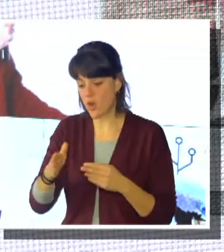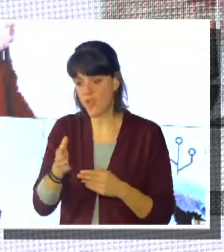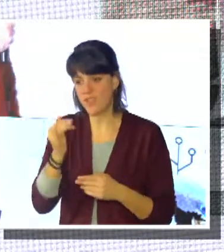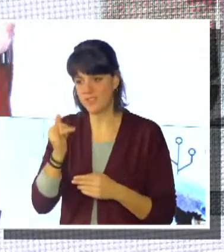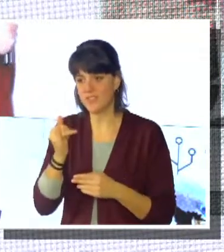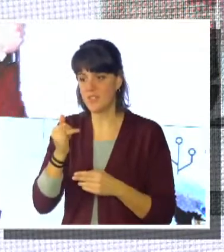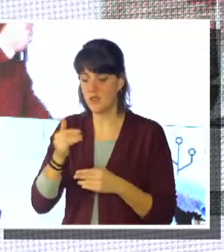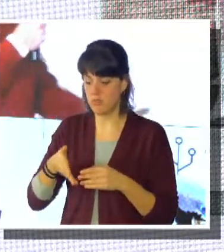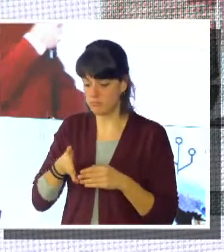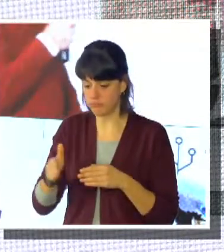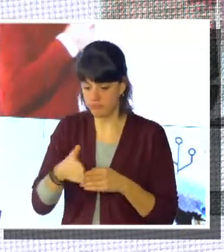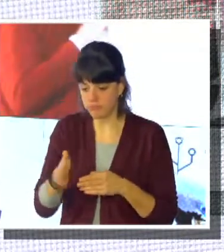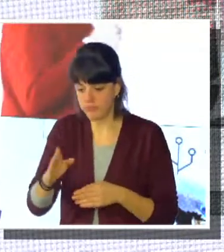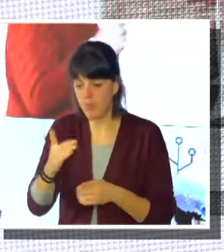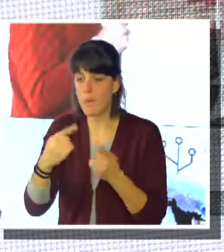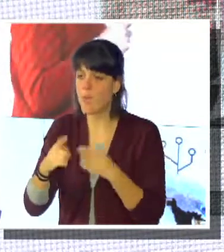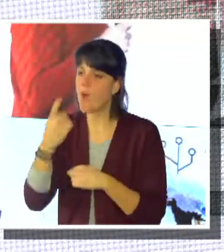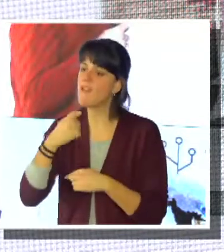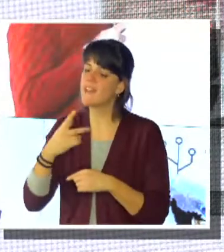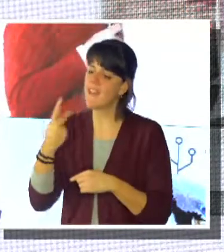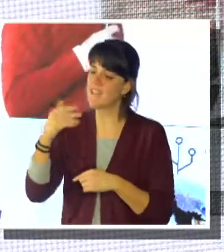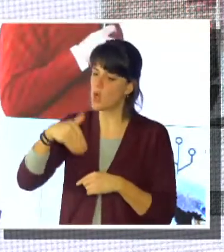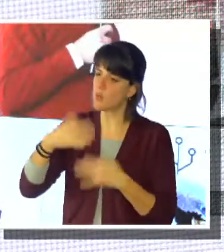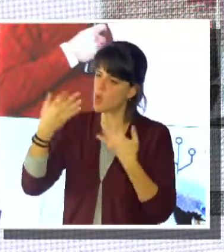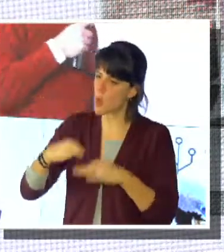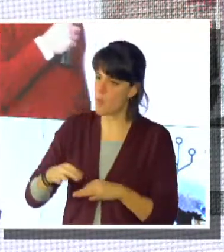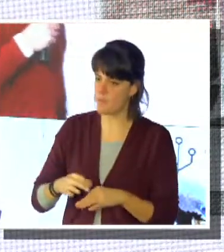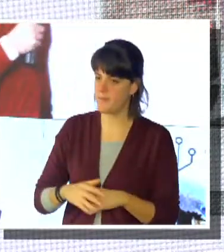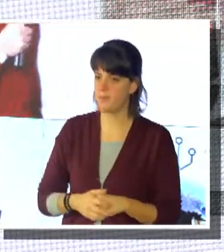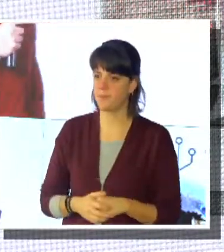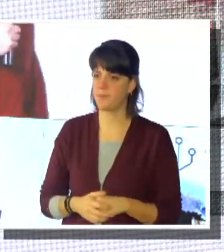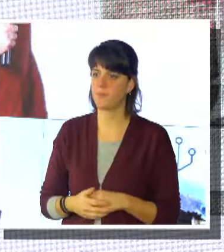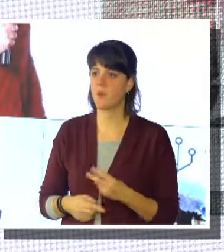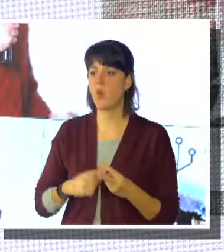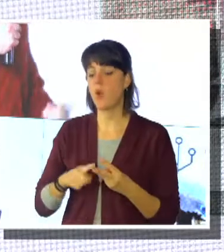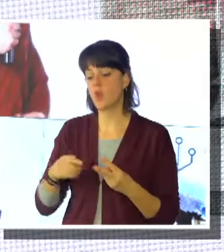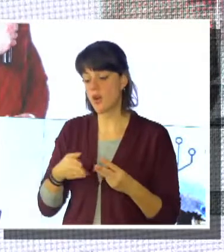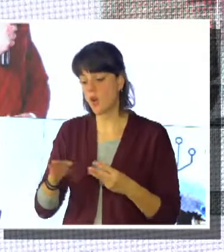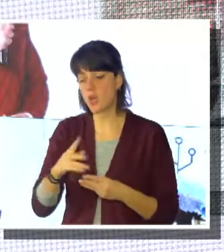ómnibus. Todos esos son datos que se generan en un mes.